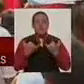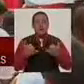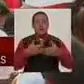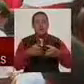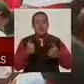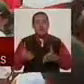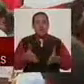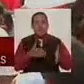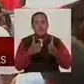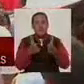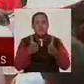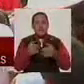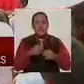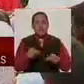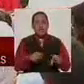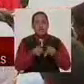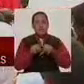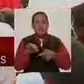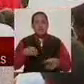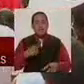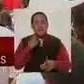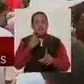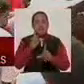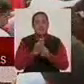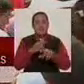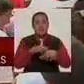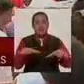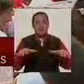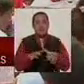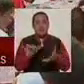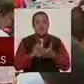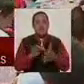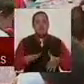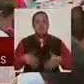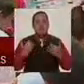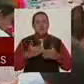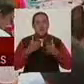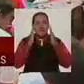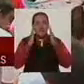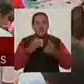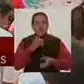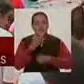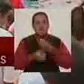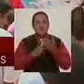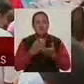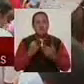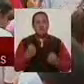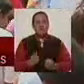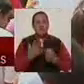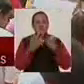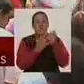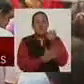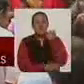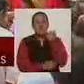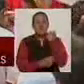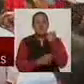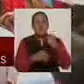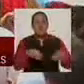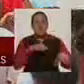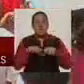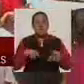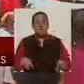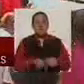Condorcanqui, que están presentes y que pueden escuchar este mensaje. La pobreza hace también